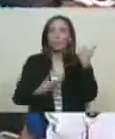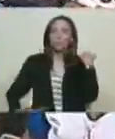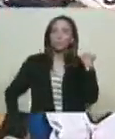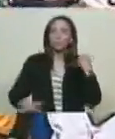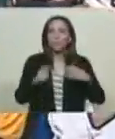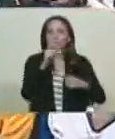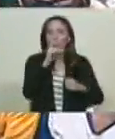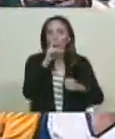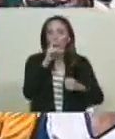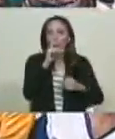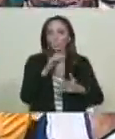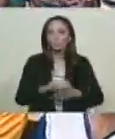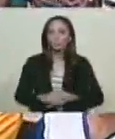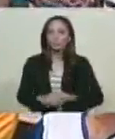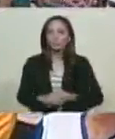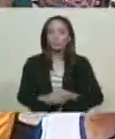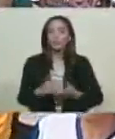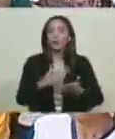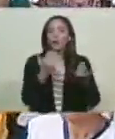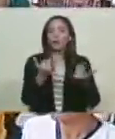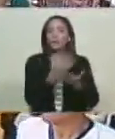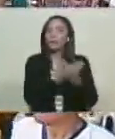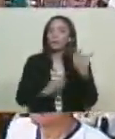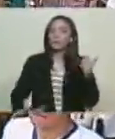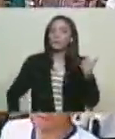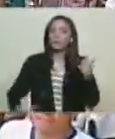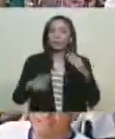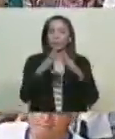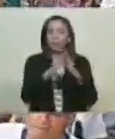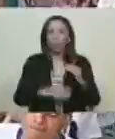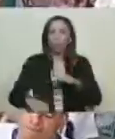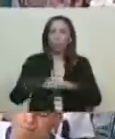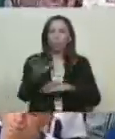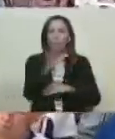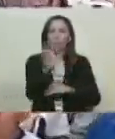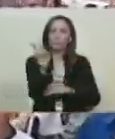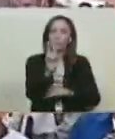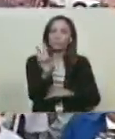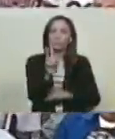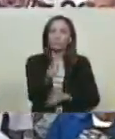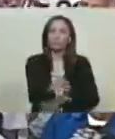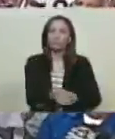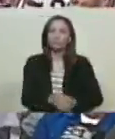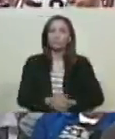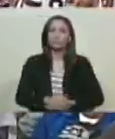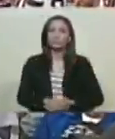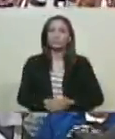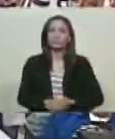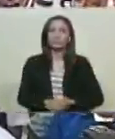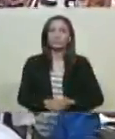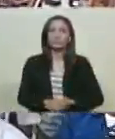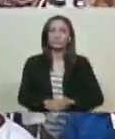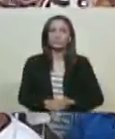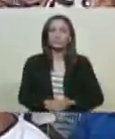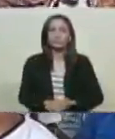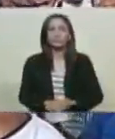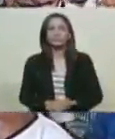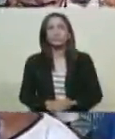Moros, presidente constitucional de la República Bolivariana de Venezuela.